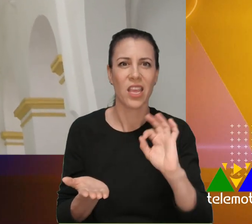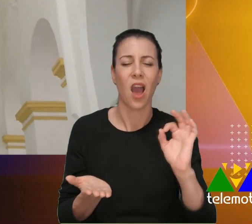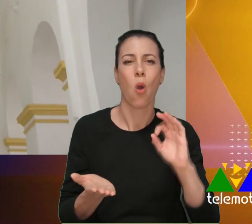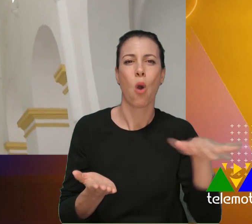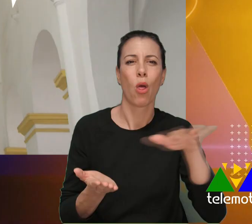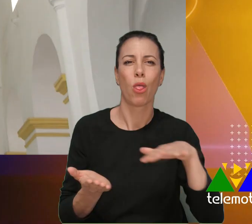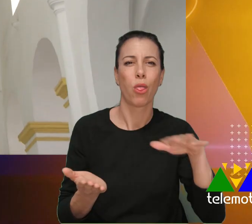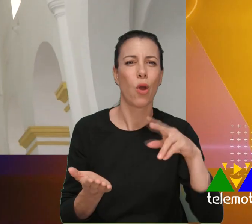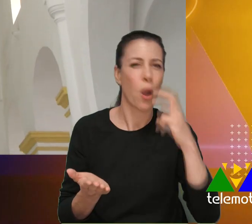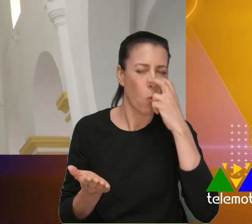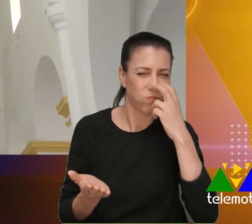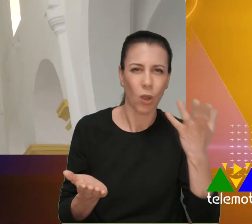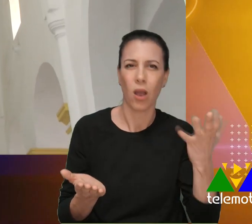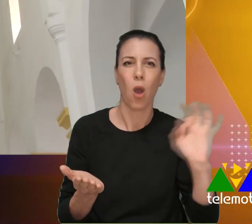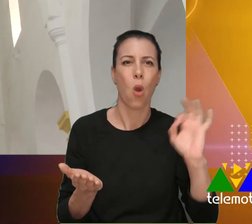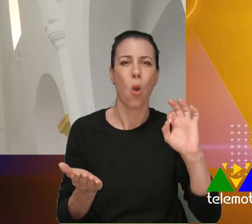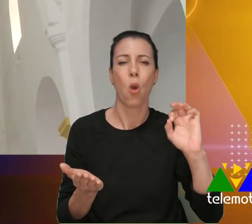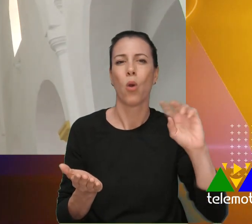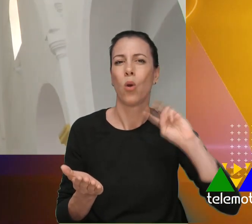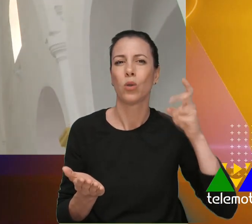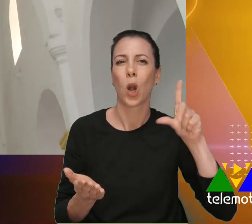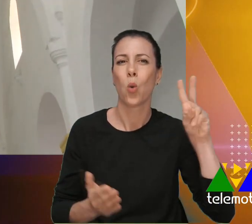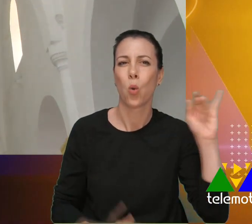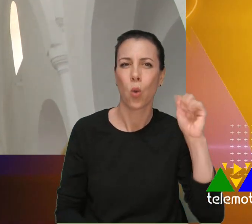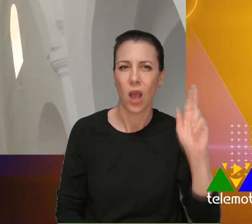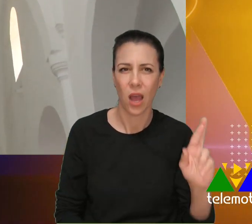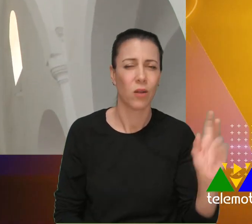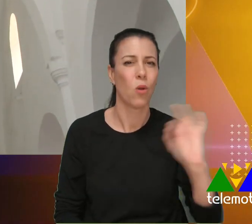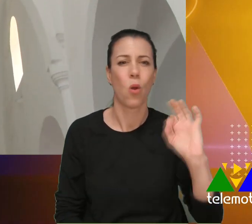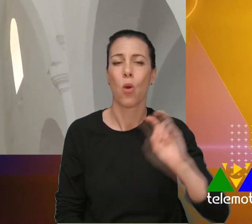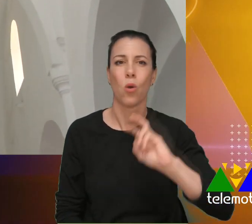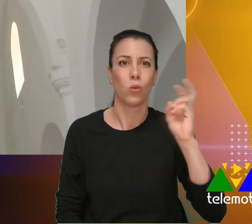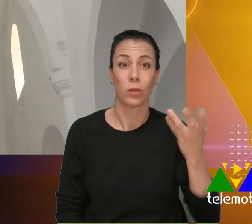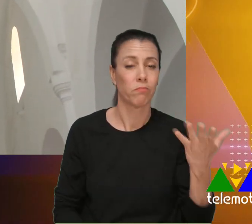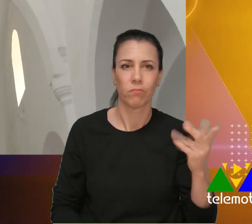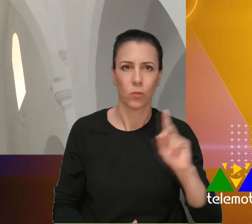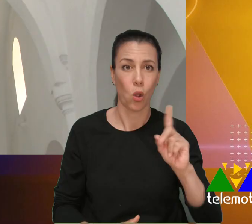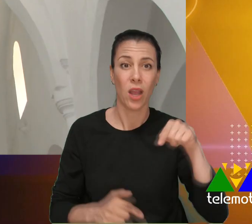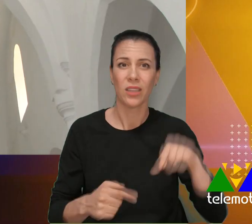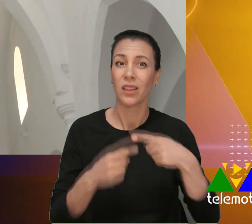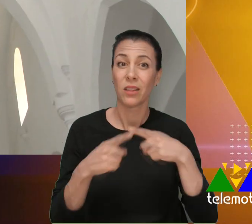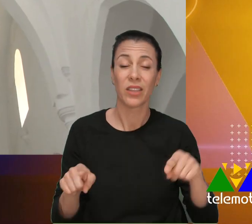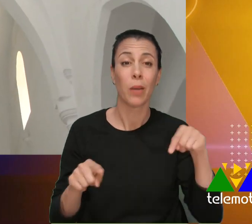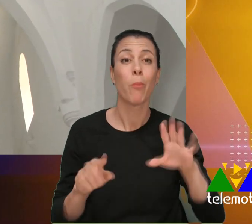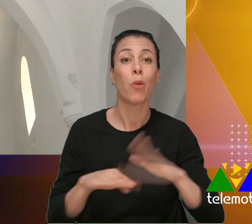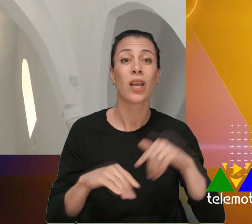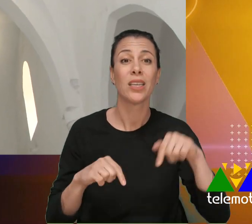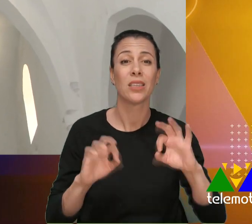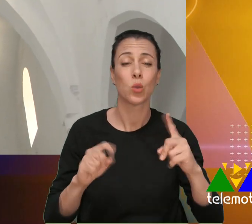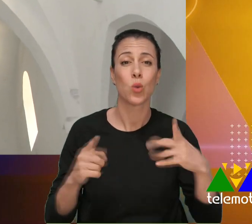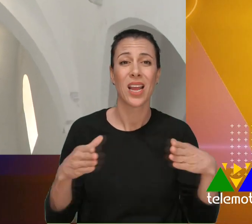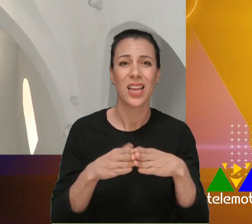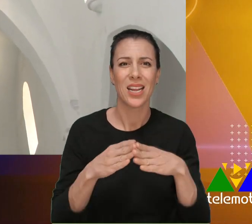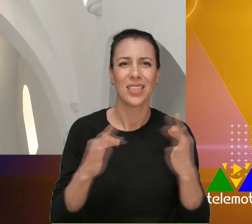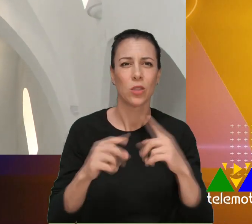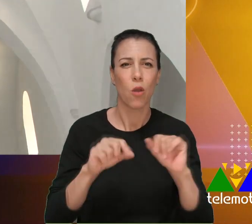Guájares, Lújar, otras Bernard, donde se utiliza la parilera. Como esta es una iglesia fortaleza, no se hace.